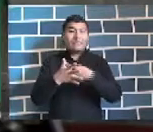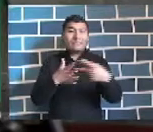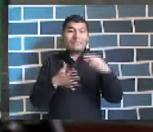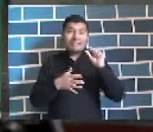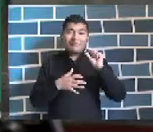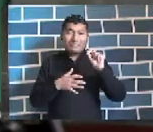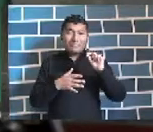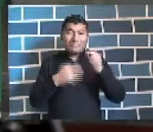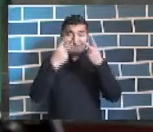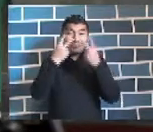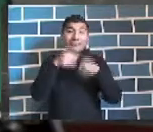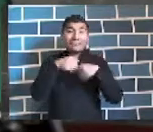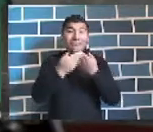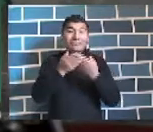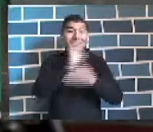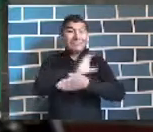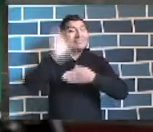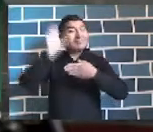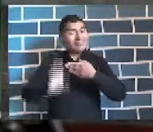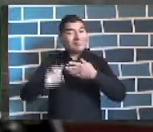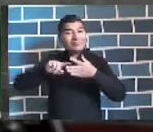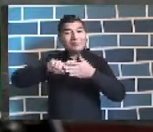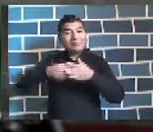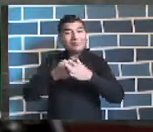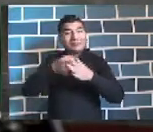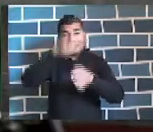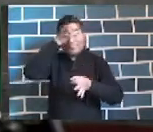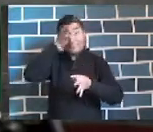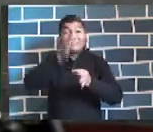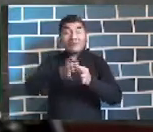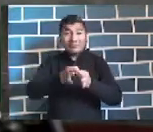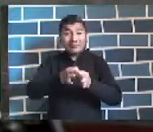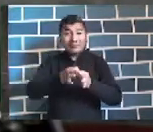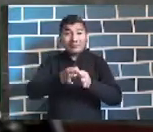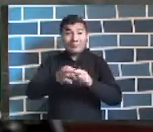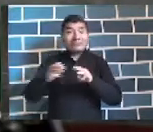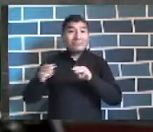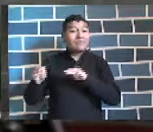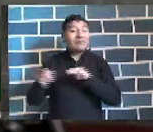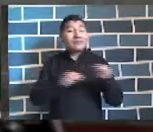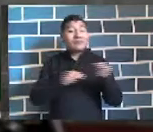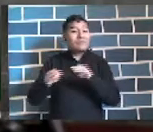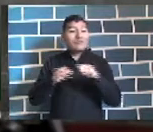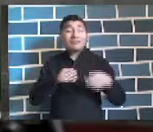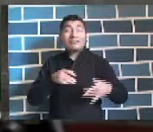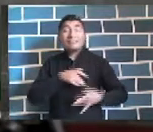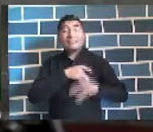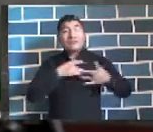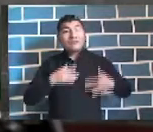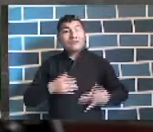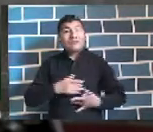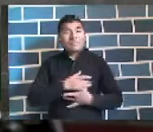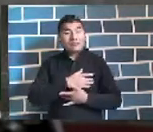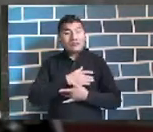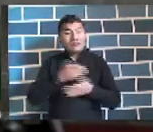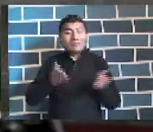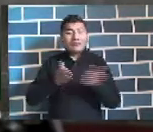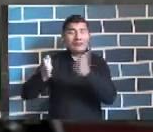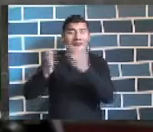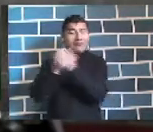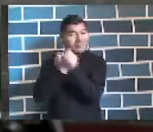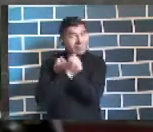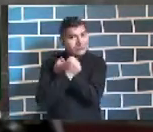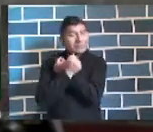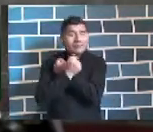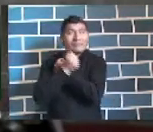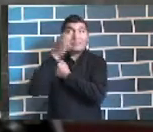termina, cómo culmina el inicio de la fe? Moviendo el corazón al amor, a amar